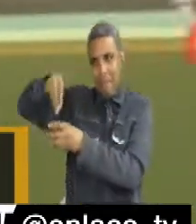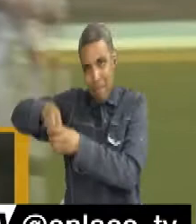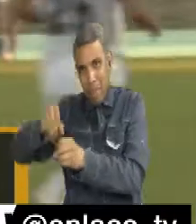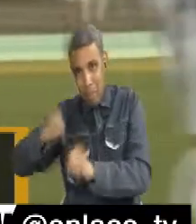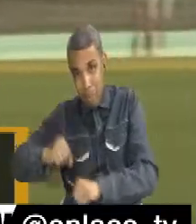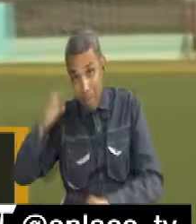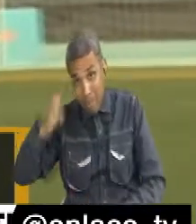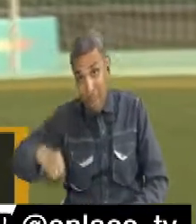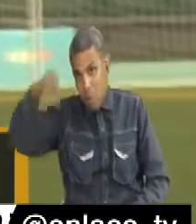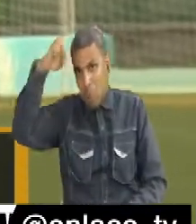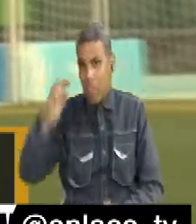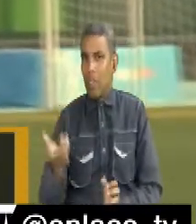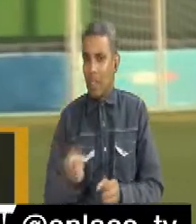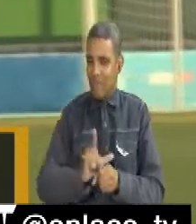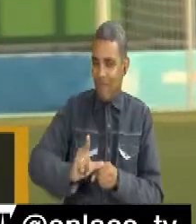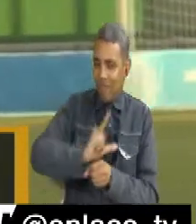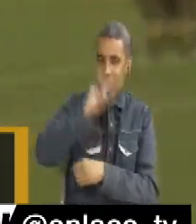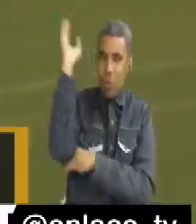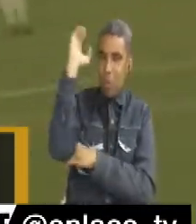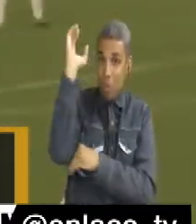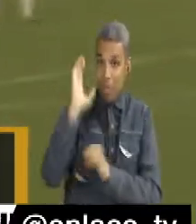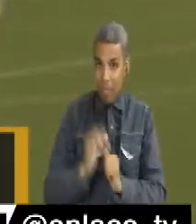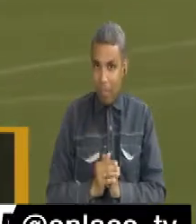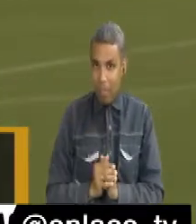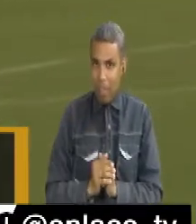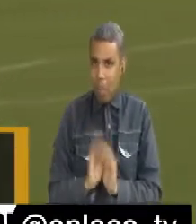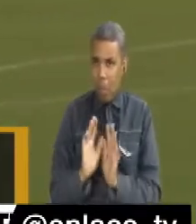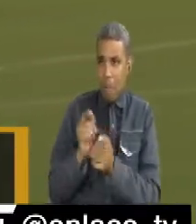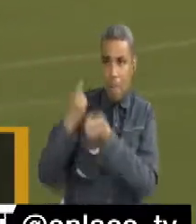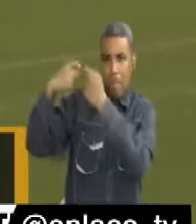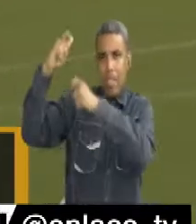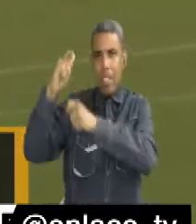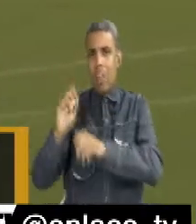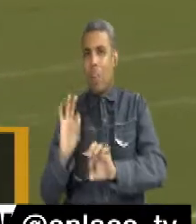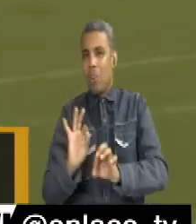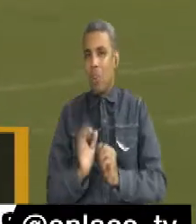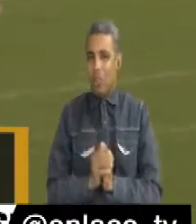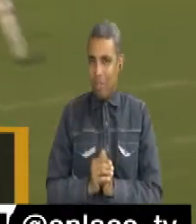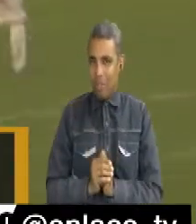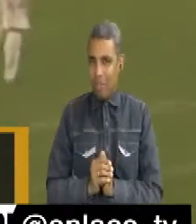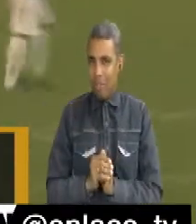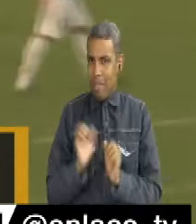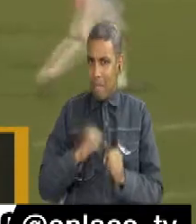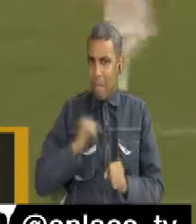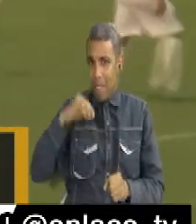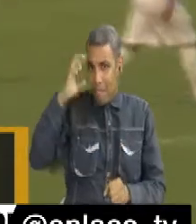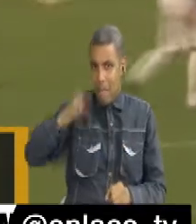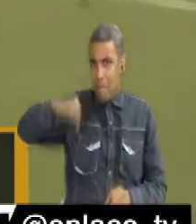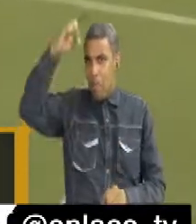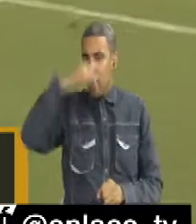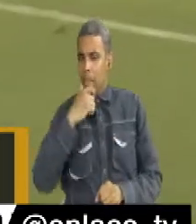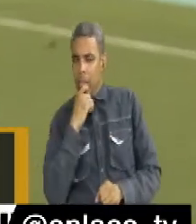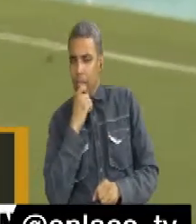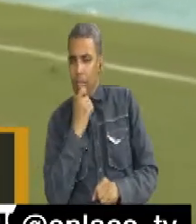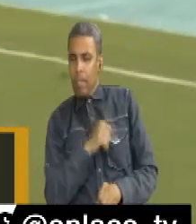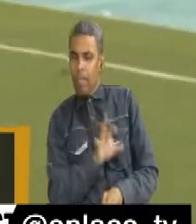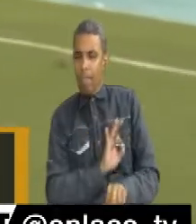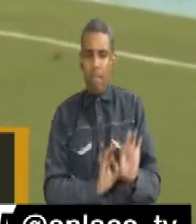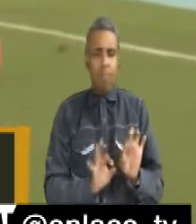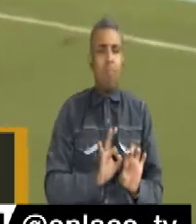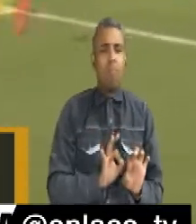futuro. No solamente se puede hablar de una venta, sino que va a ser el fortalecimiento del equipo profesional, subiendo sus jugadores más